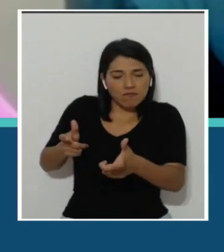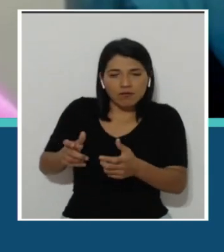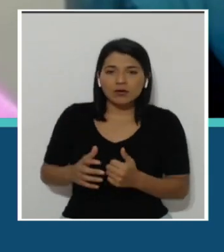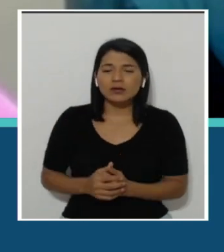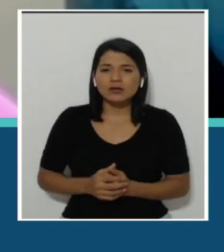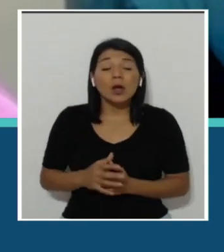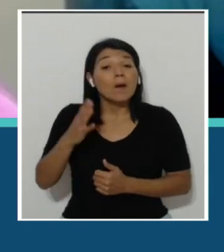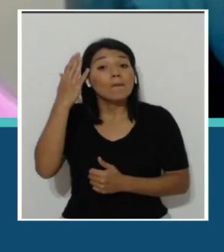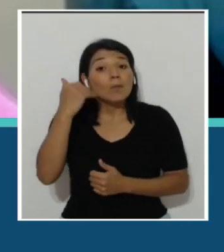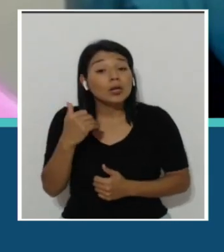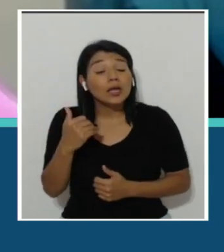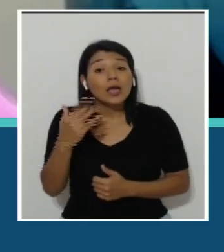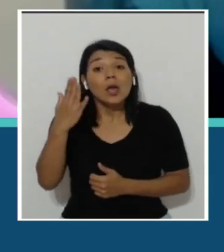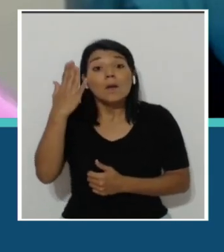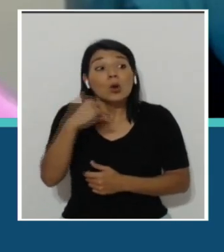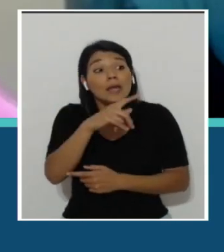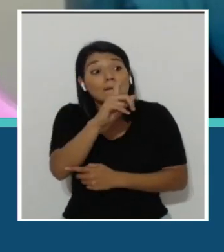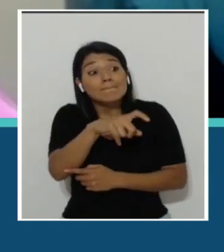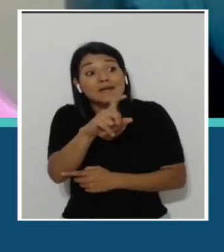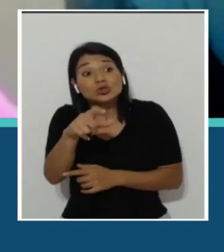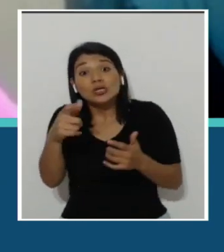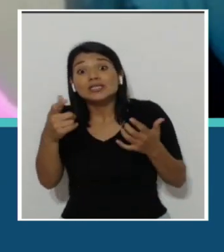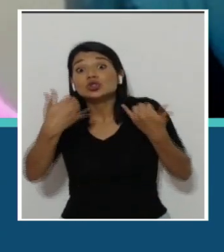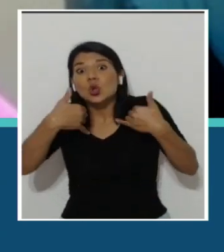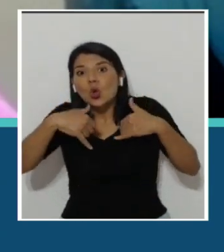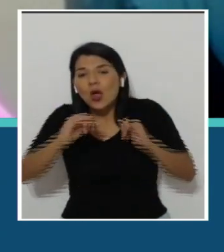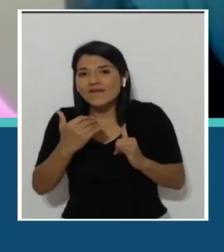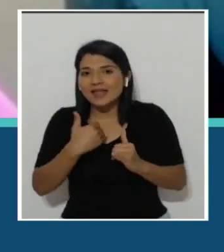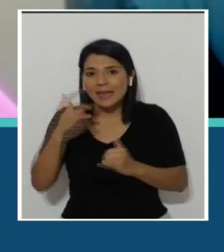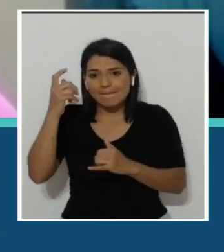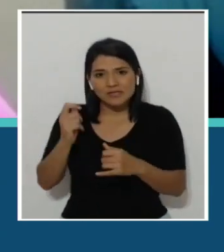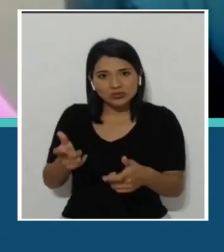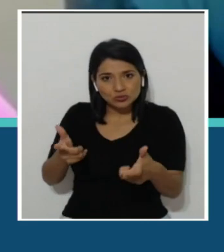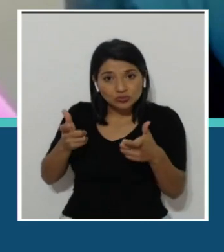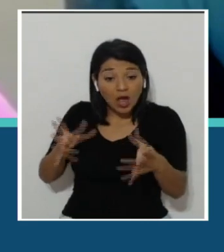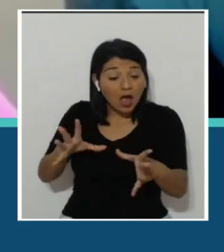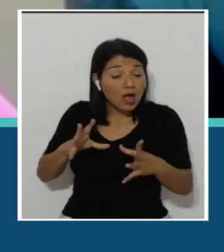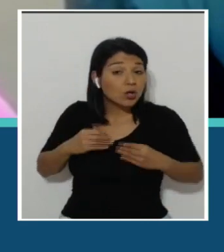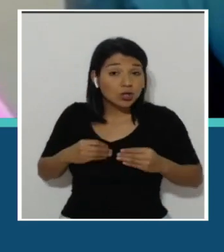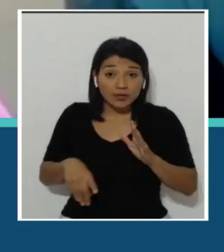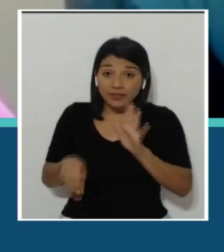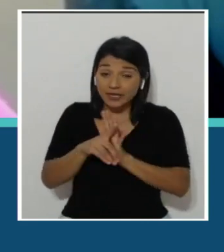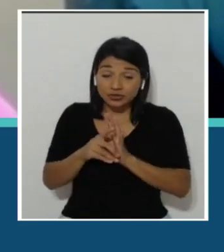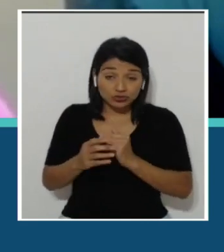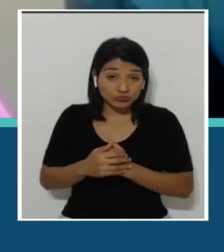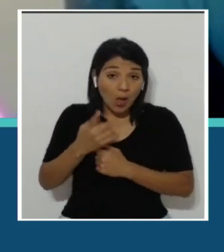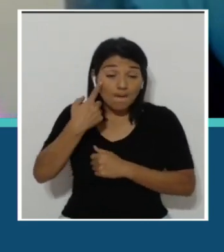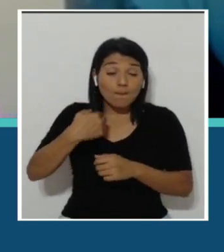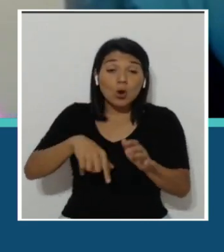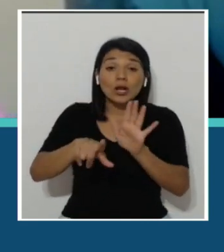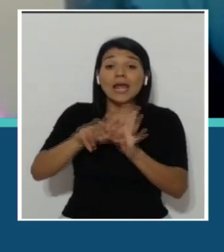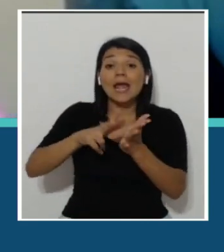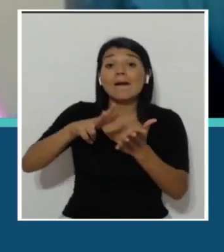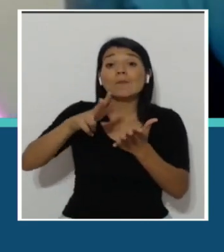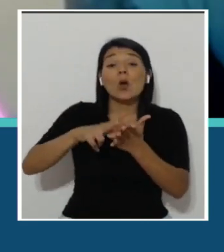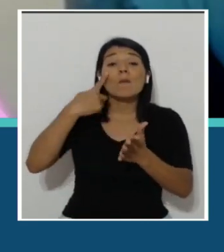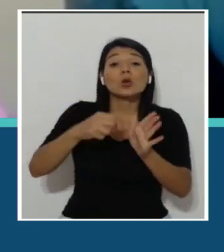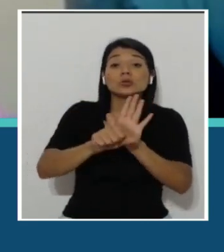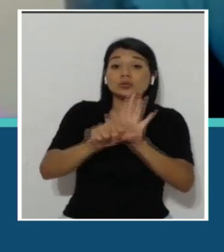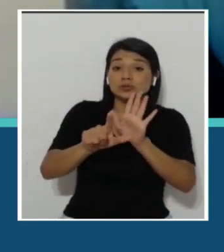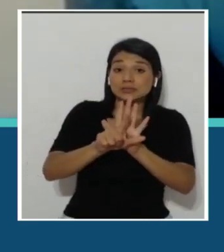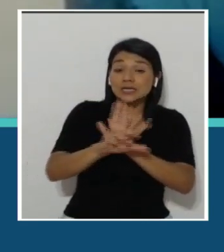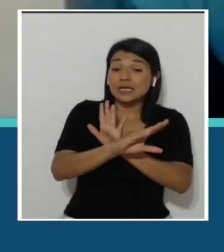gozan adquirieron ese derecho de buena fe, dadas las leyes aprobadas por la Asamblea Legislativa y que se mantienen en